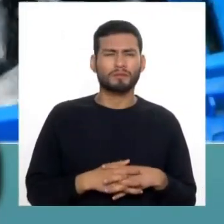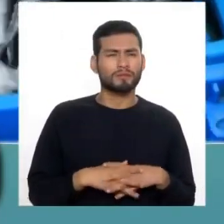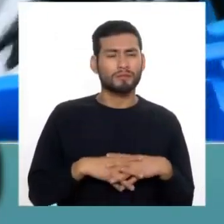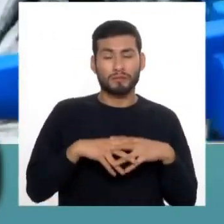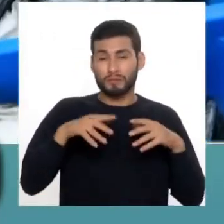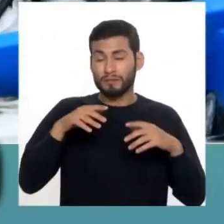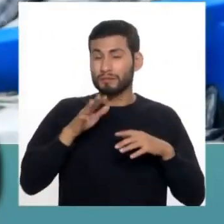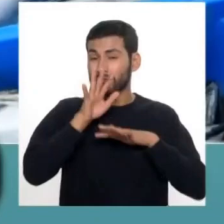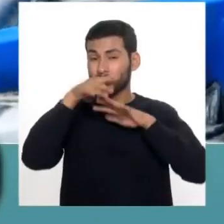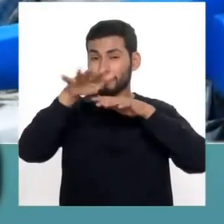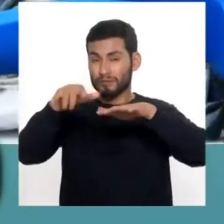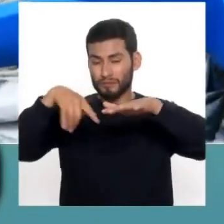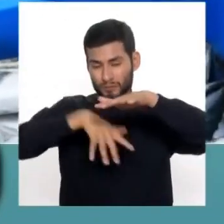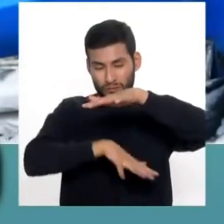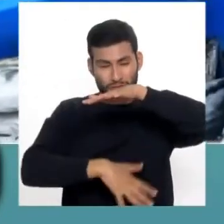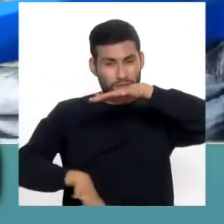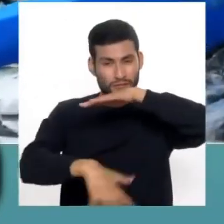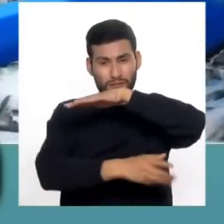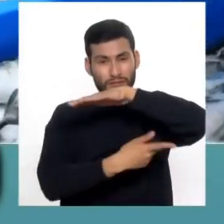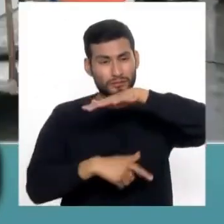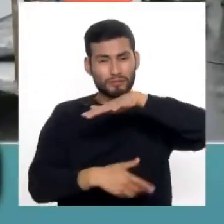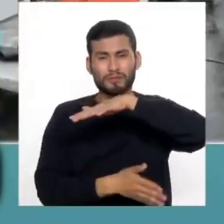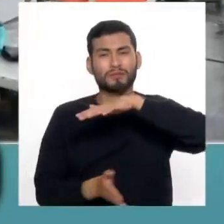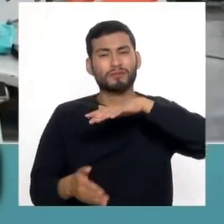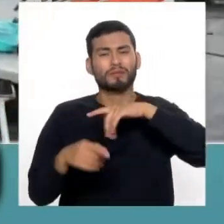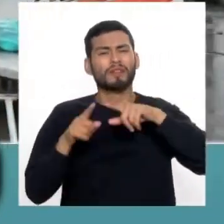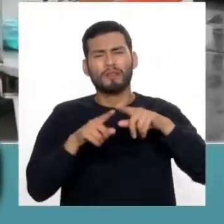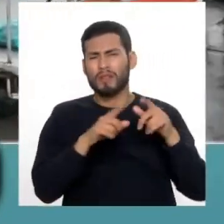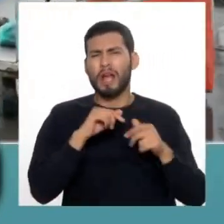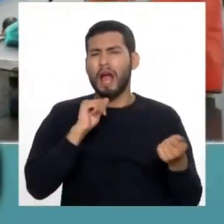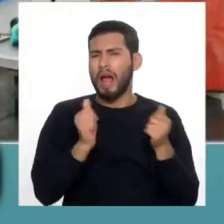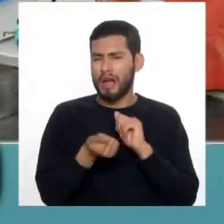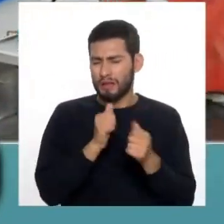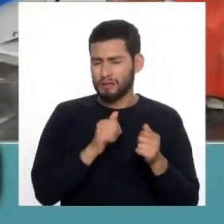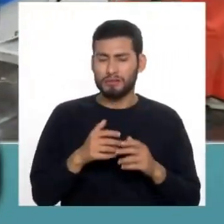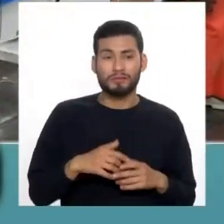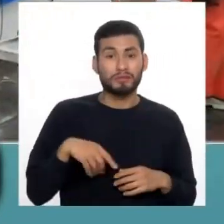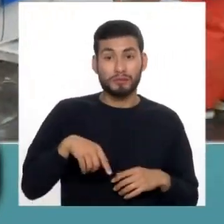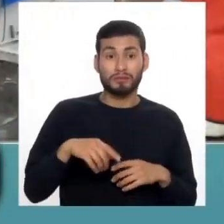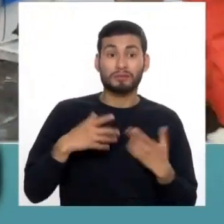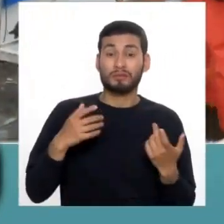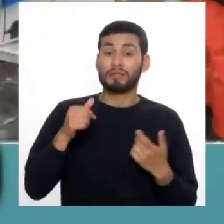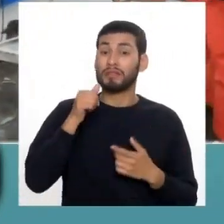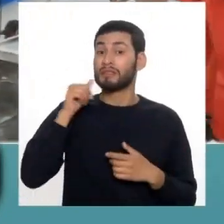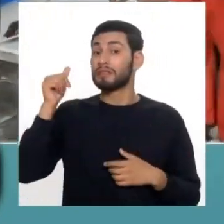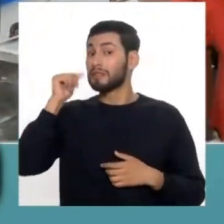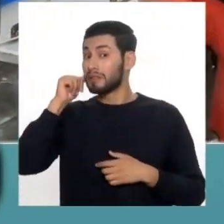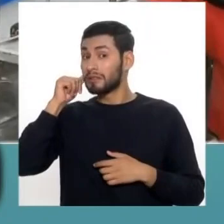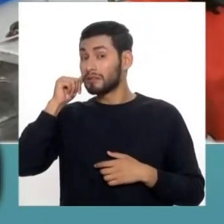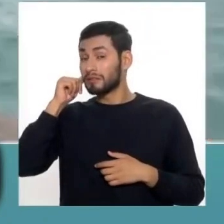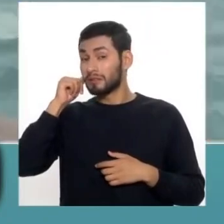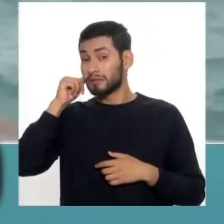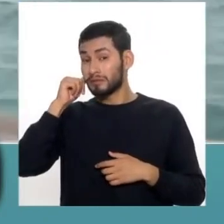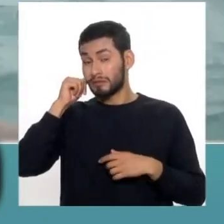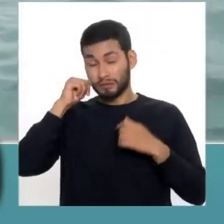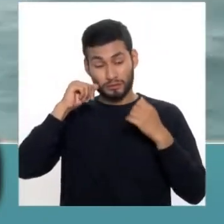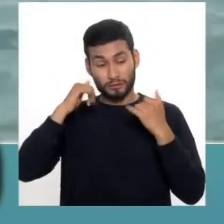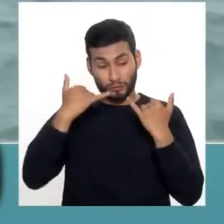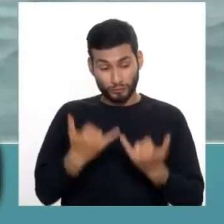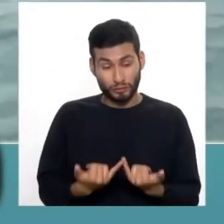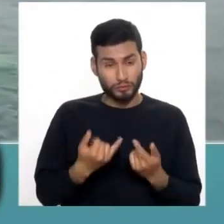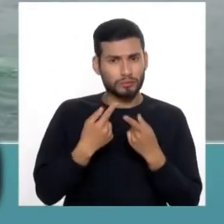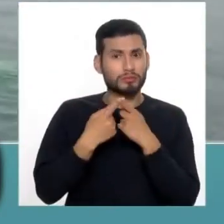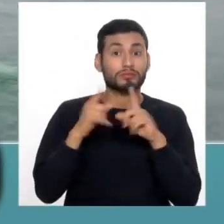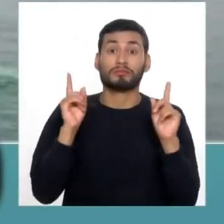ecosistema marino, las condiciones, siempre son cambiantes. Entonces, las regulaciones de ayer no necesariamente funcionan hoy día,